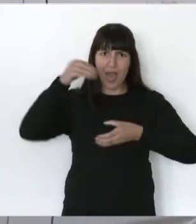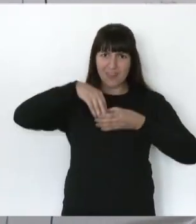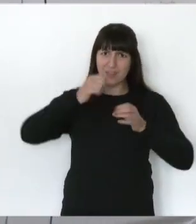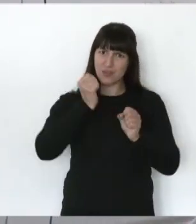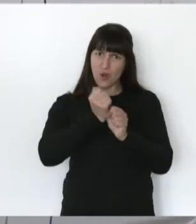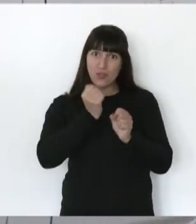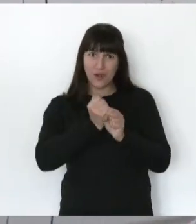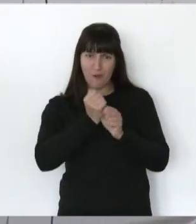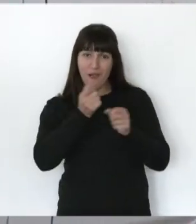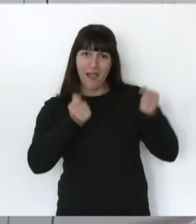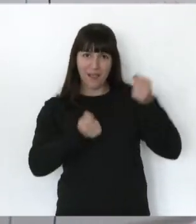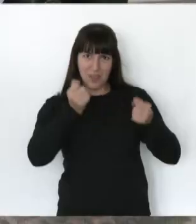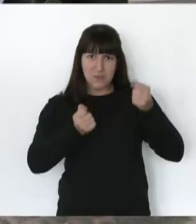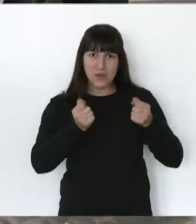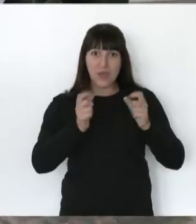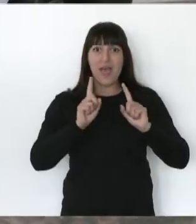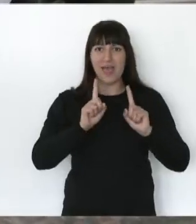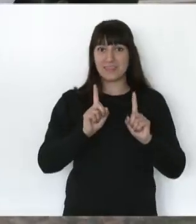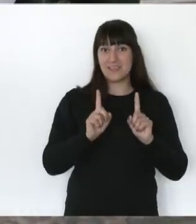y